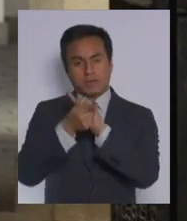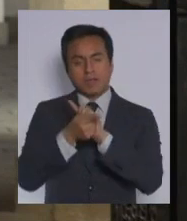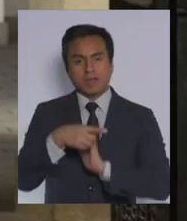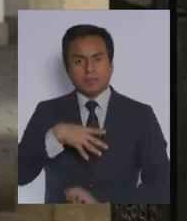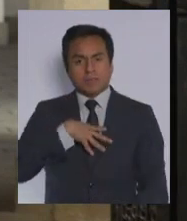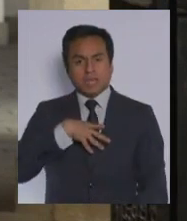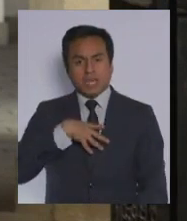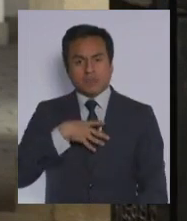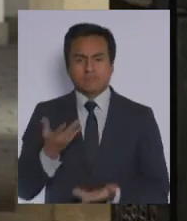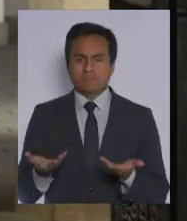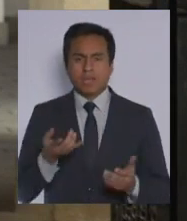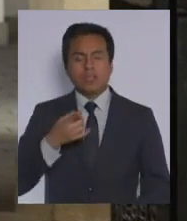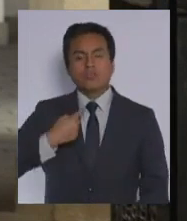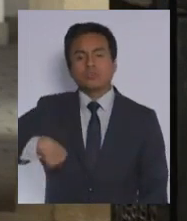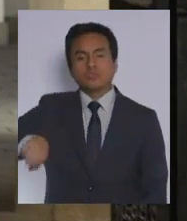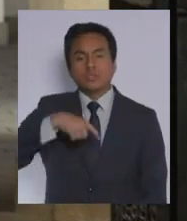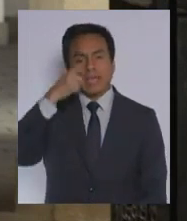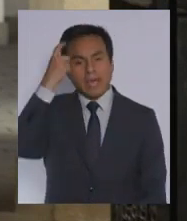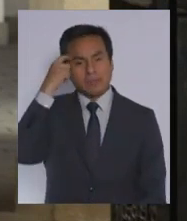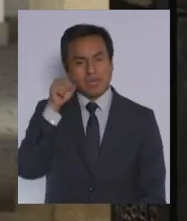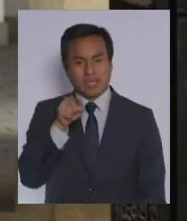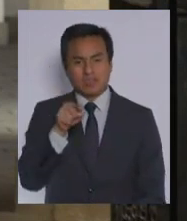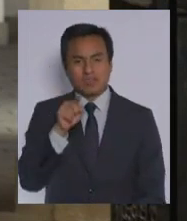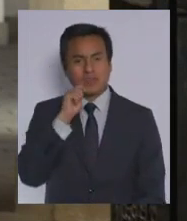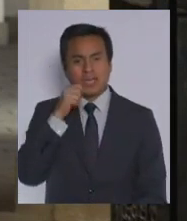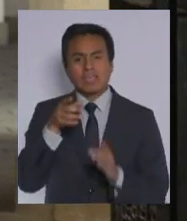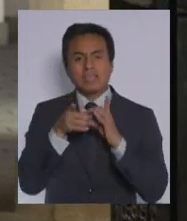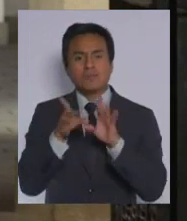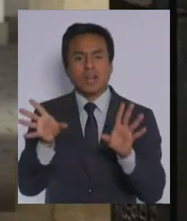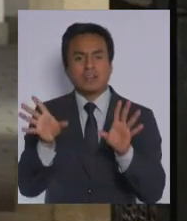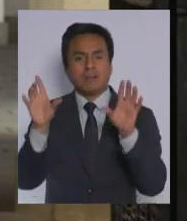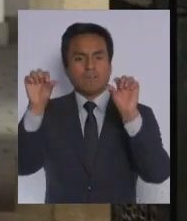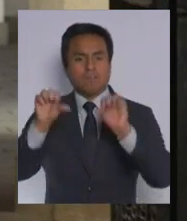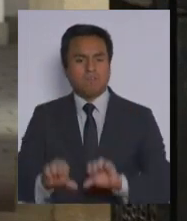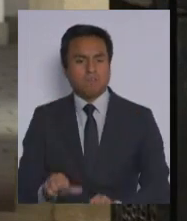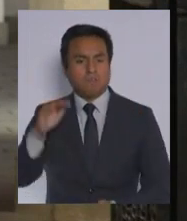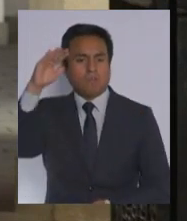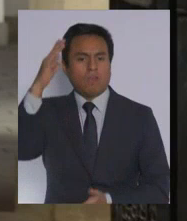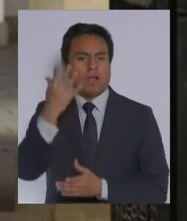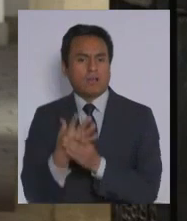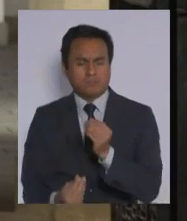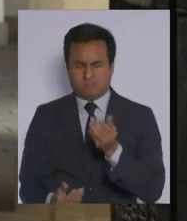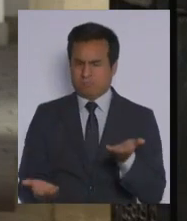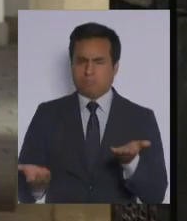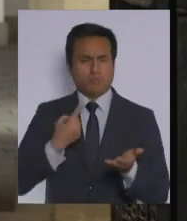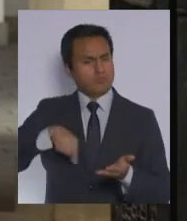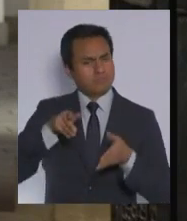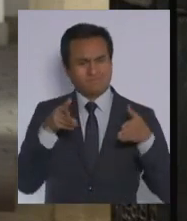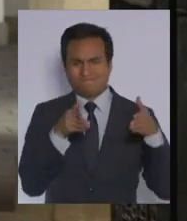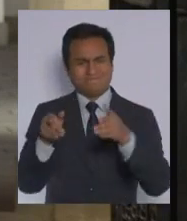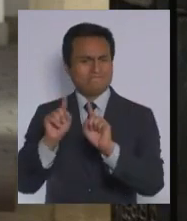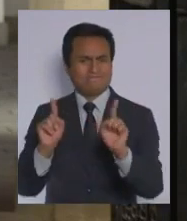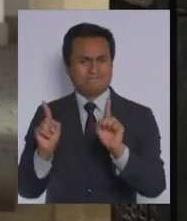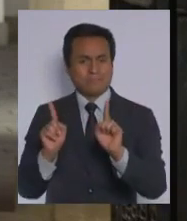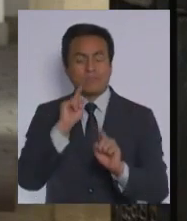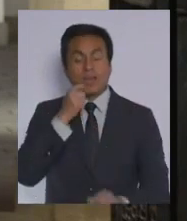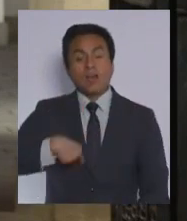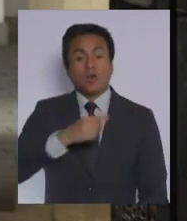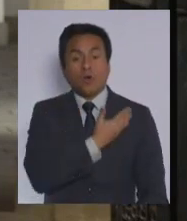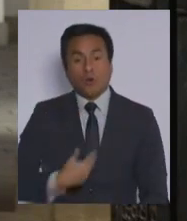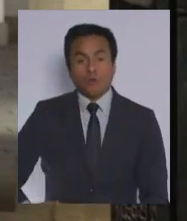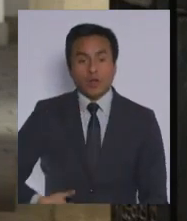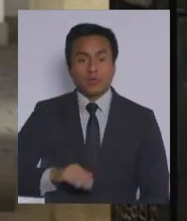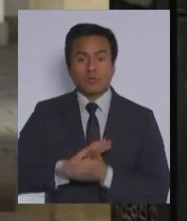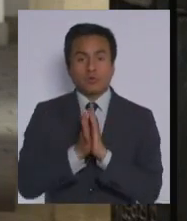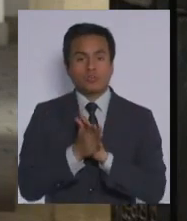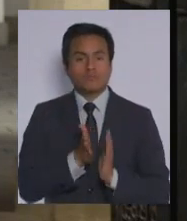miedo nosotros creemos que es el camino que matan las democracias ese es un camino que no podemos recorrer y por supuesto que como gobierno